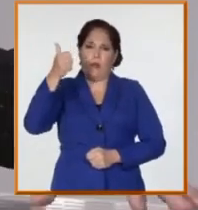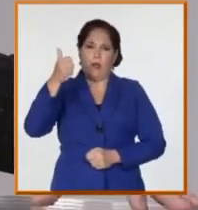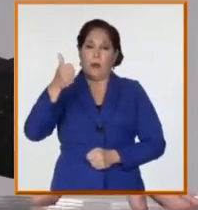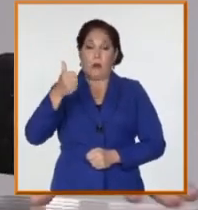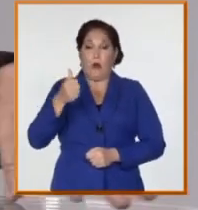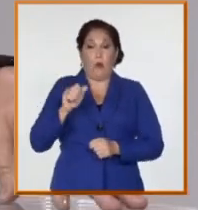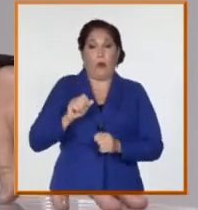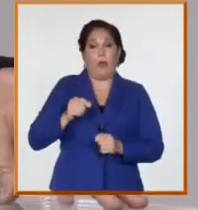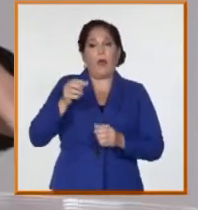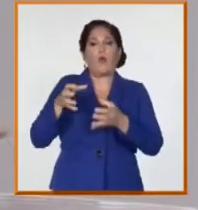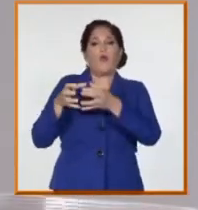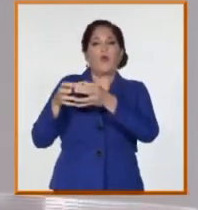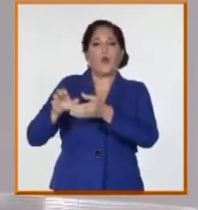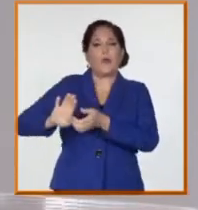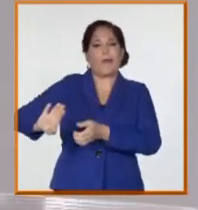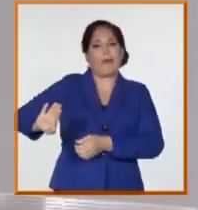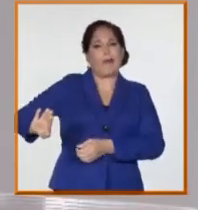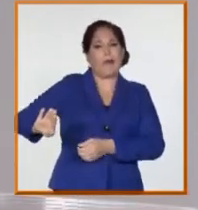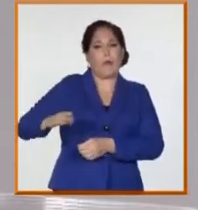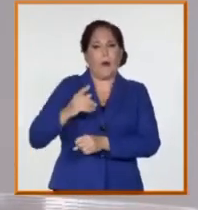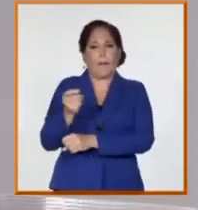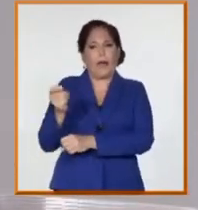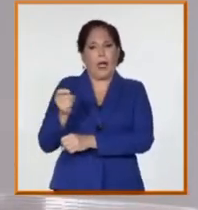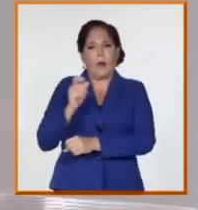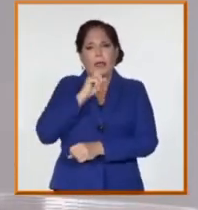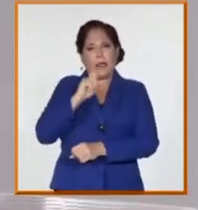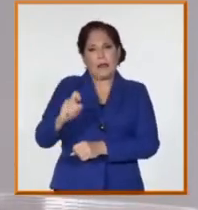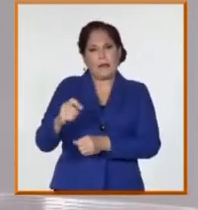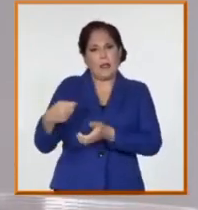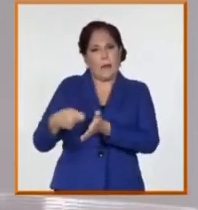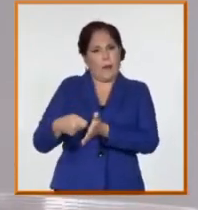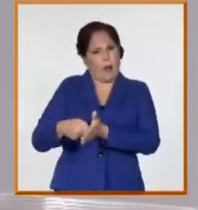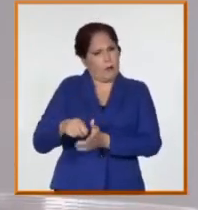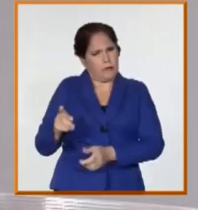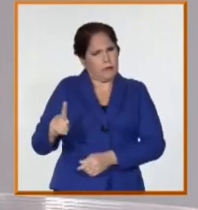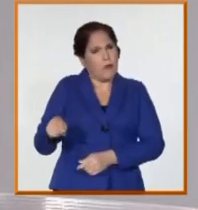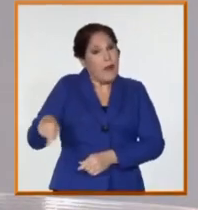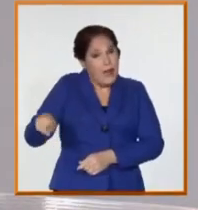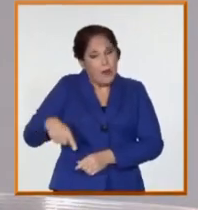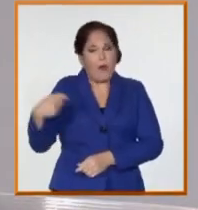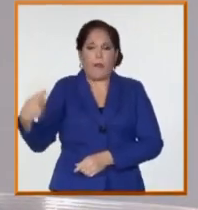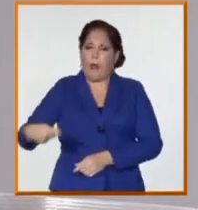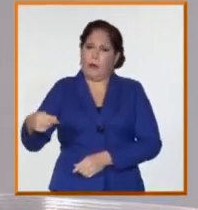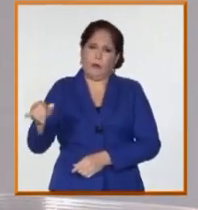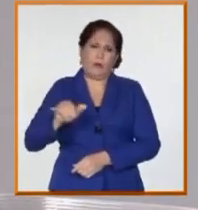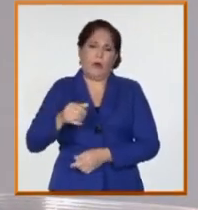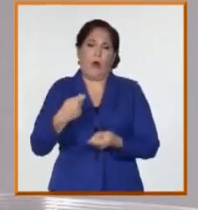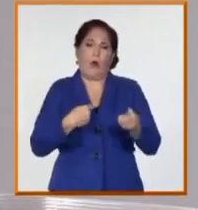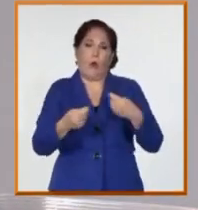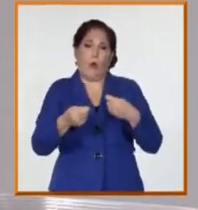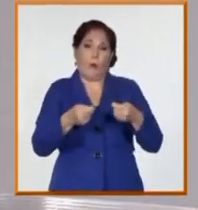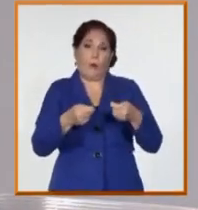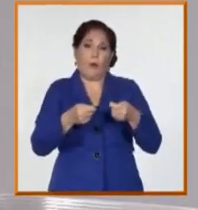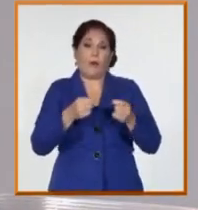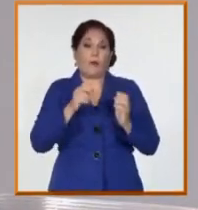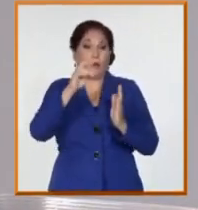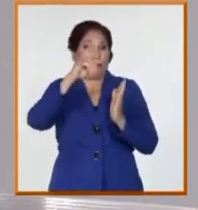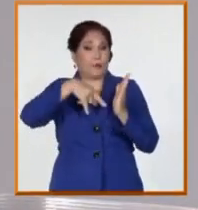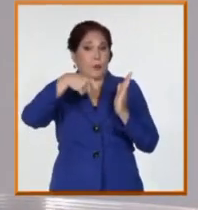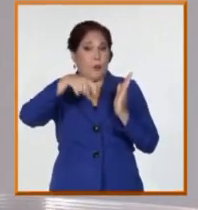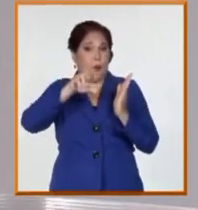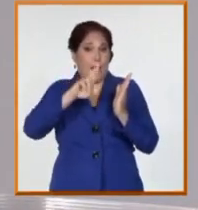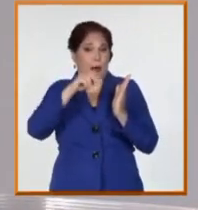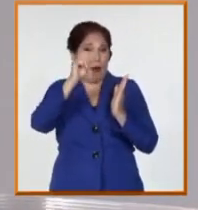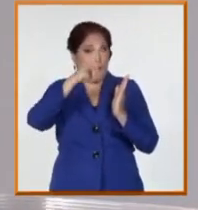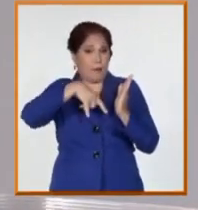ser que tú excluyas algunos Pescadores y ellos también tienen derechos de aplicar el comercio electrónico y tener la